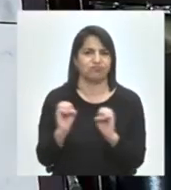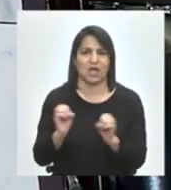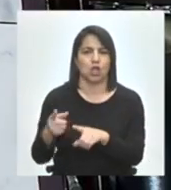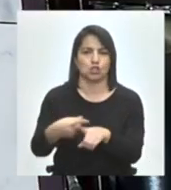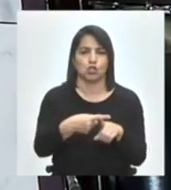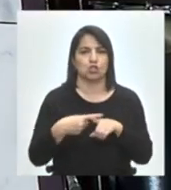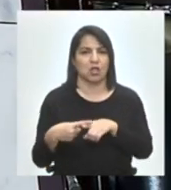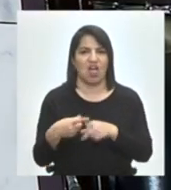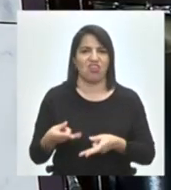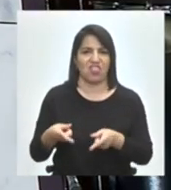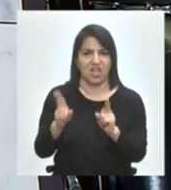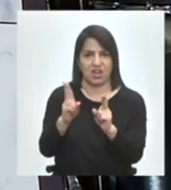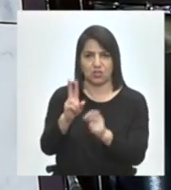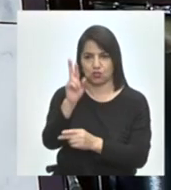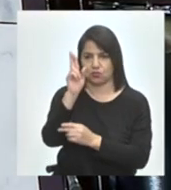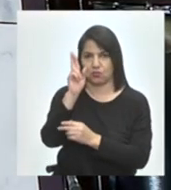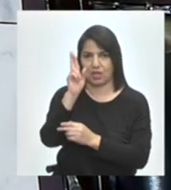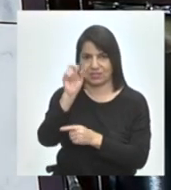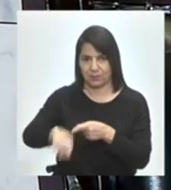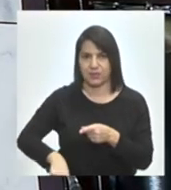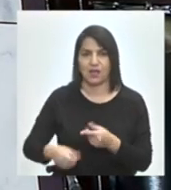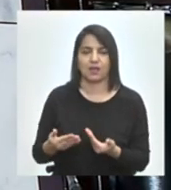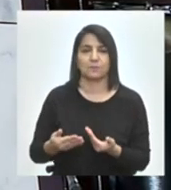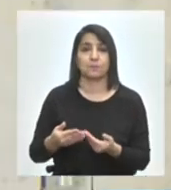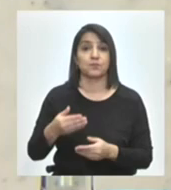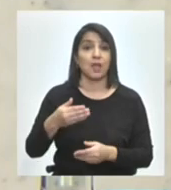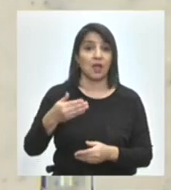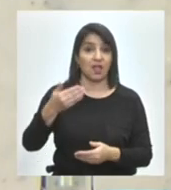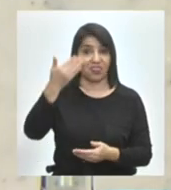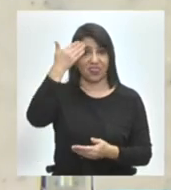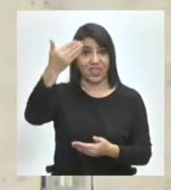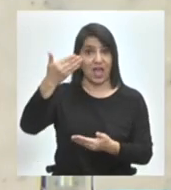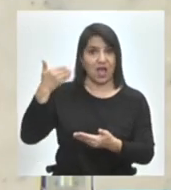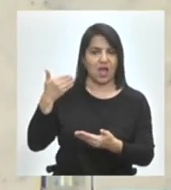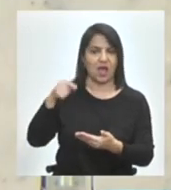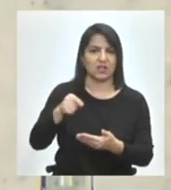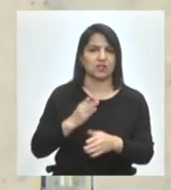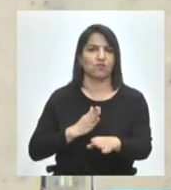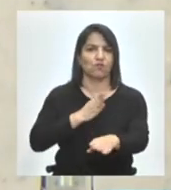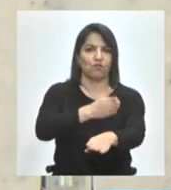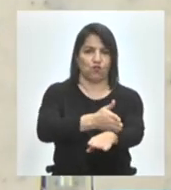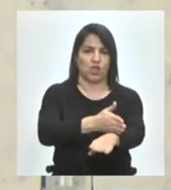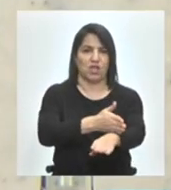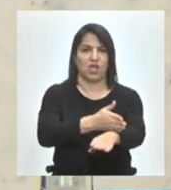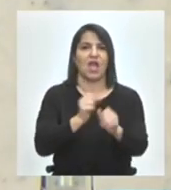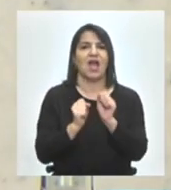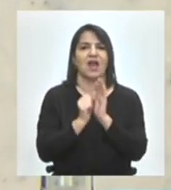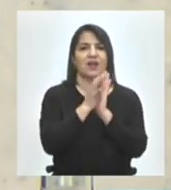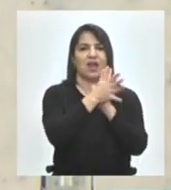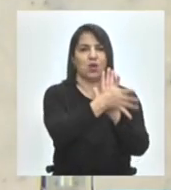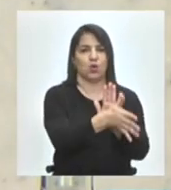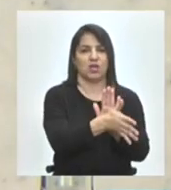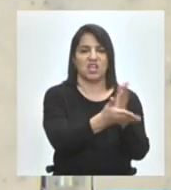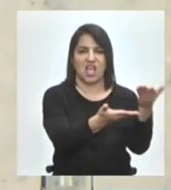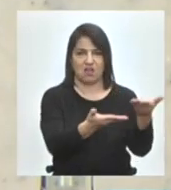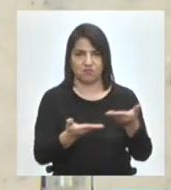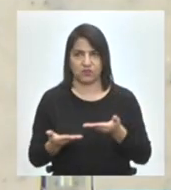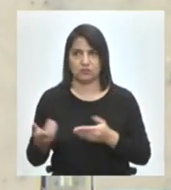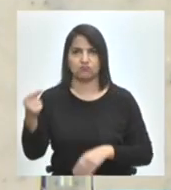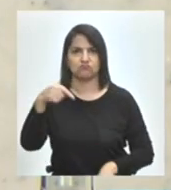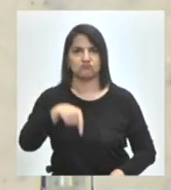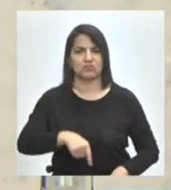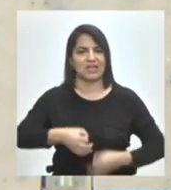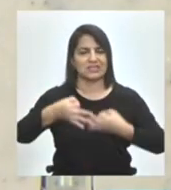a tolerar. Hace pocos días visité la Araucanía y me vine con una certeza: